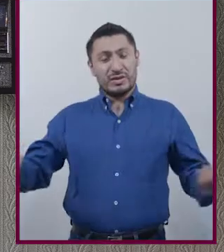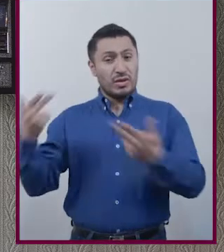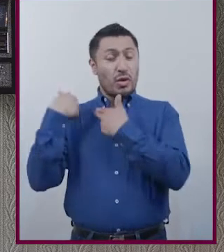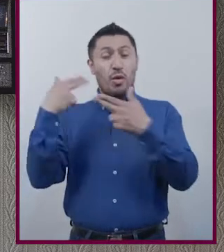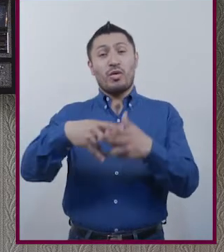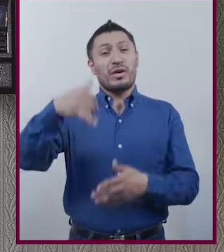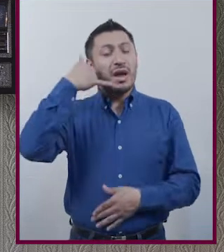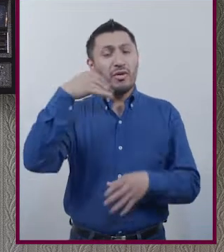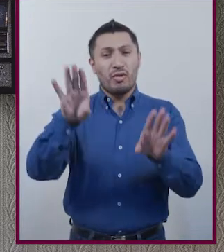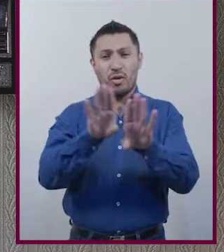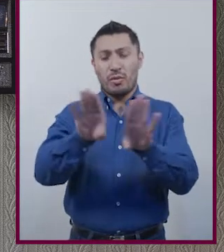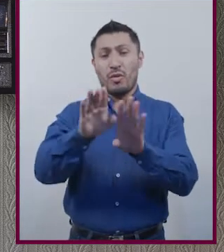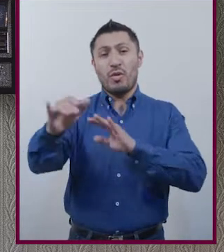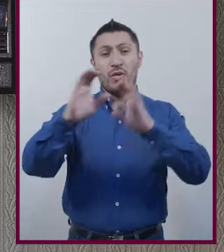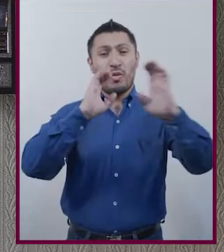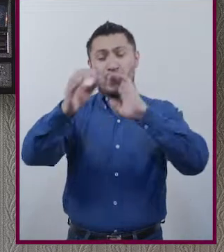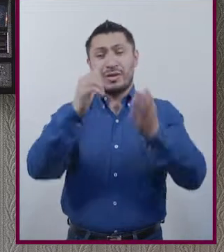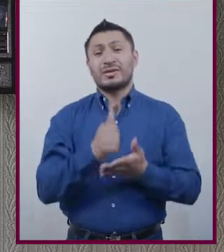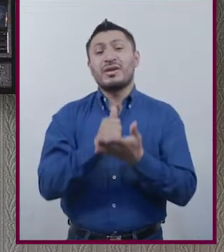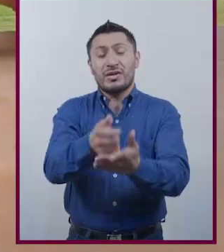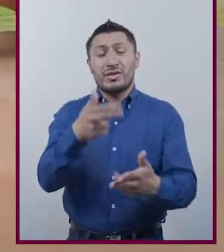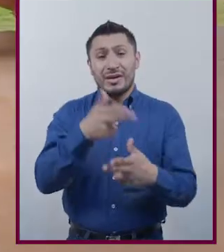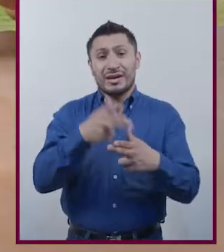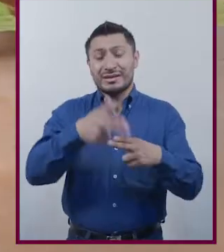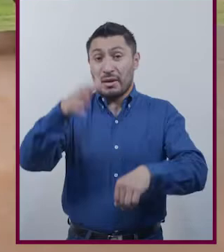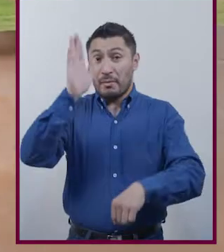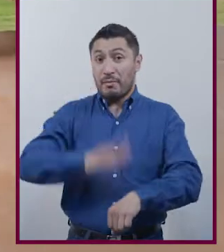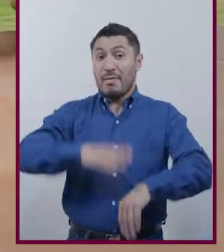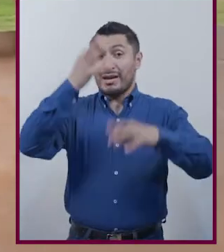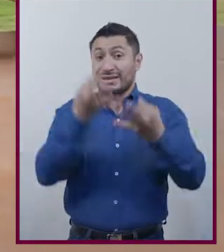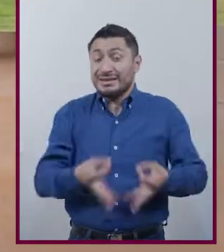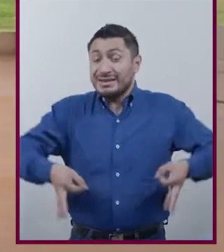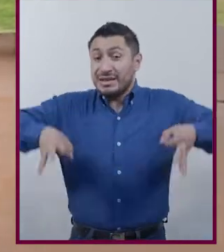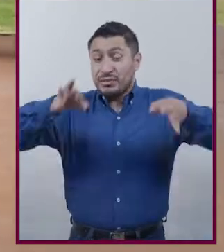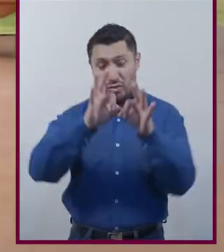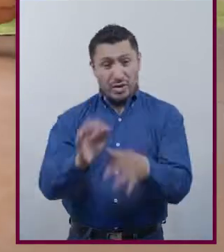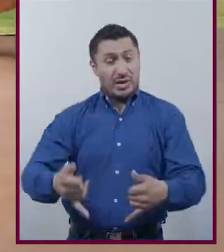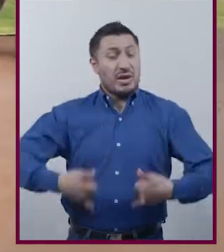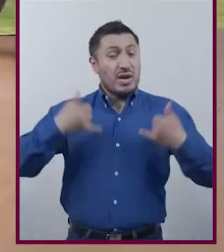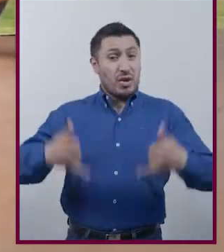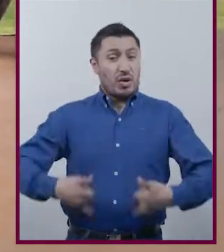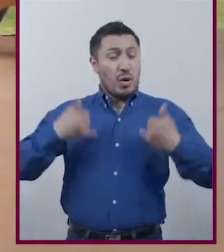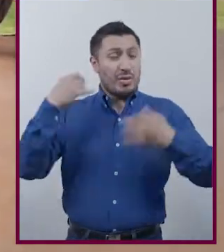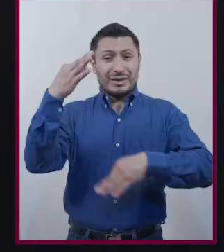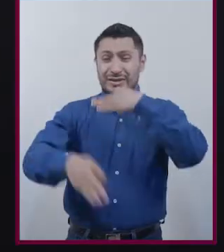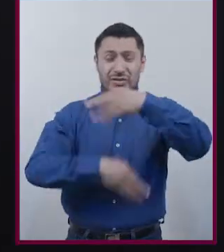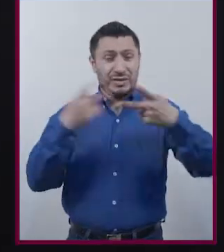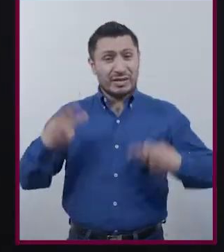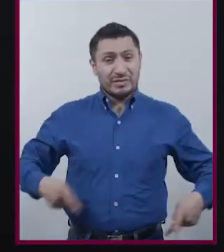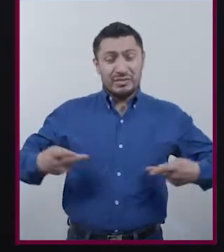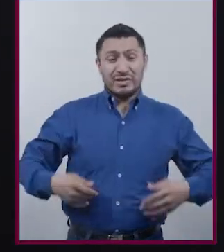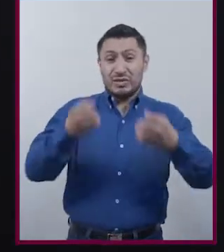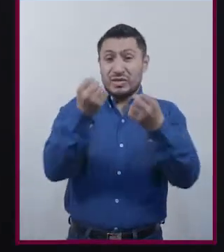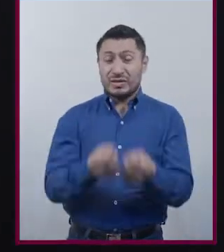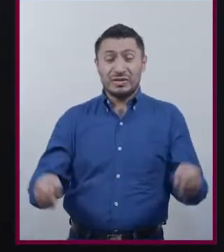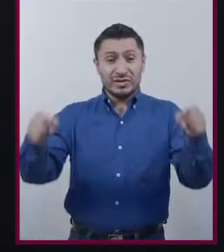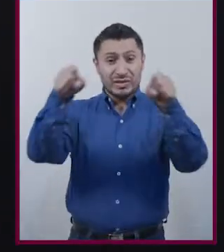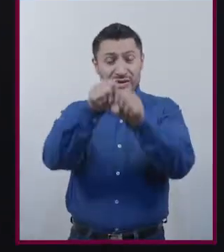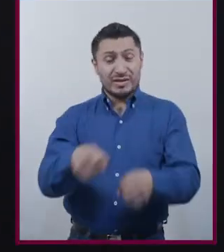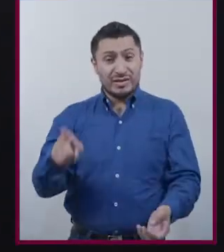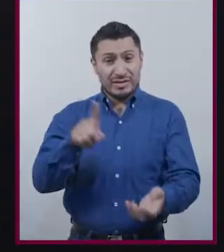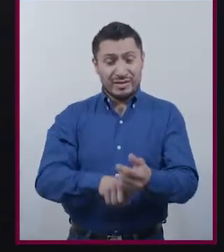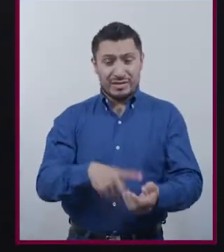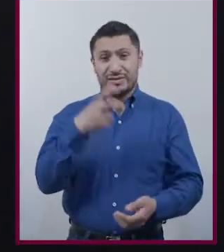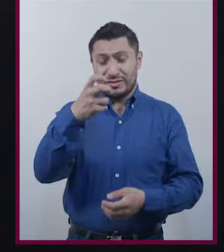comunicación hasta convertirse en el principal medio, no solo entre los jóvenes, sino de toda la sociedad. Además, conocerás el debate